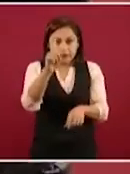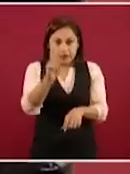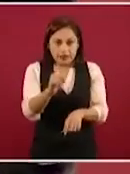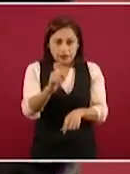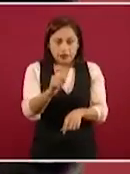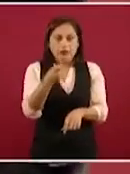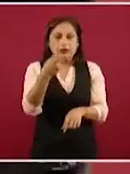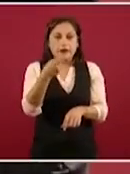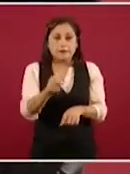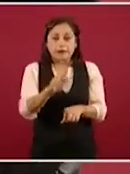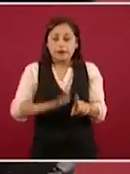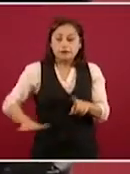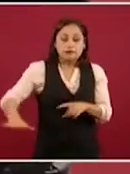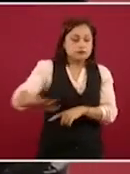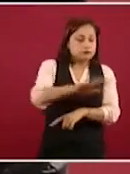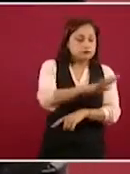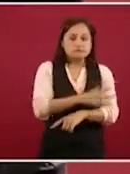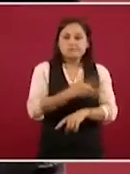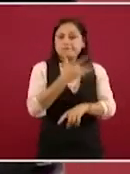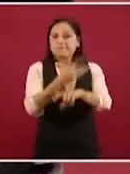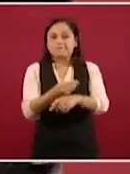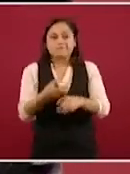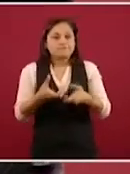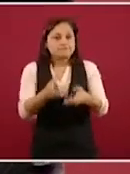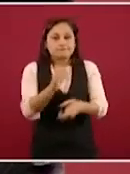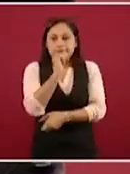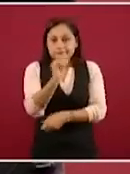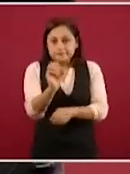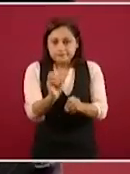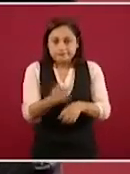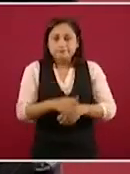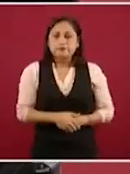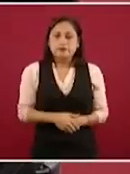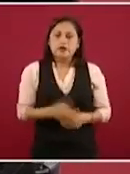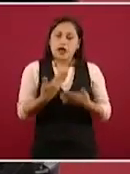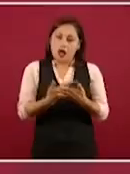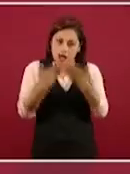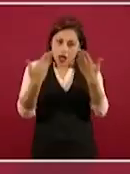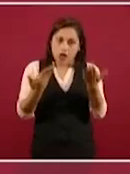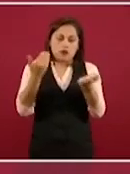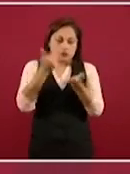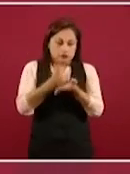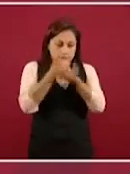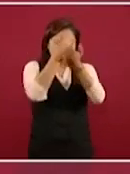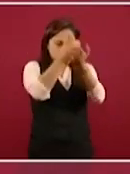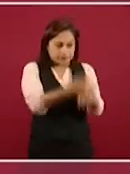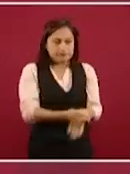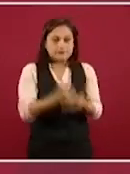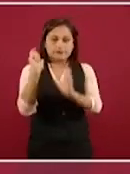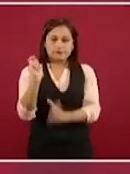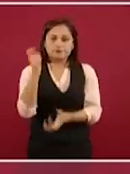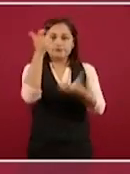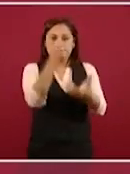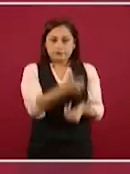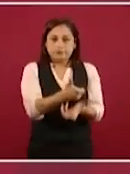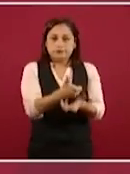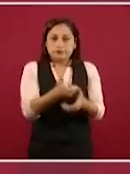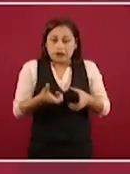Ahora se va a construir el camino, se va a pavimentar el